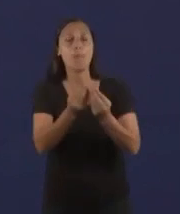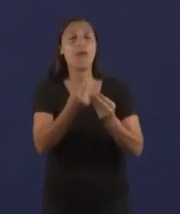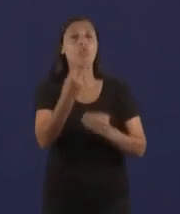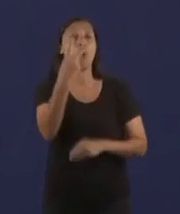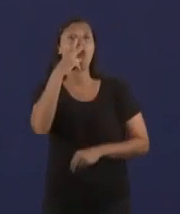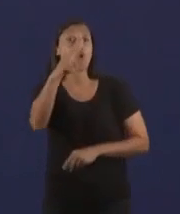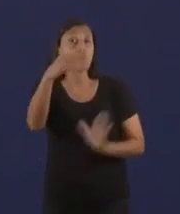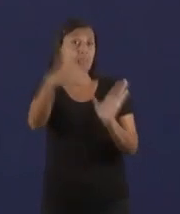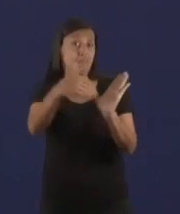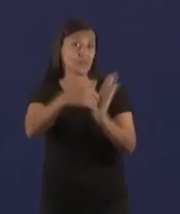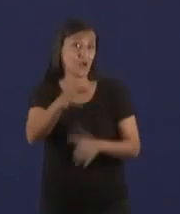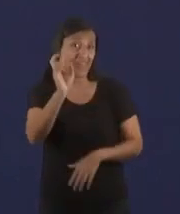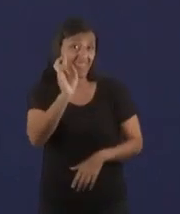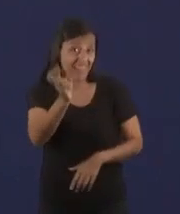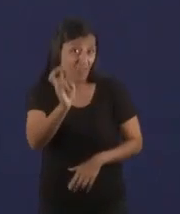de dólares.